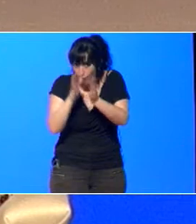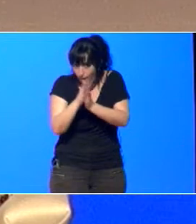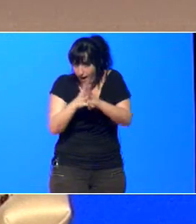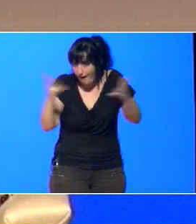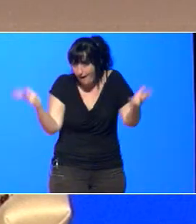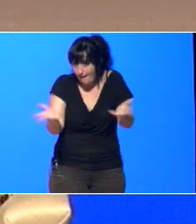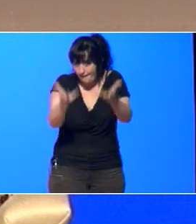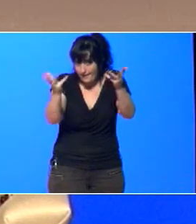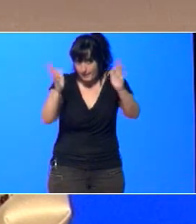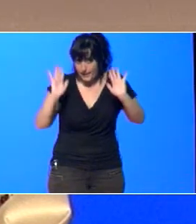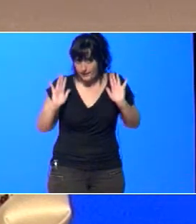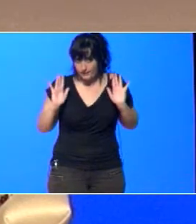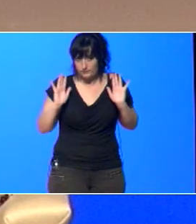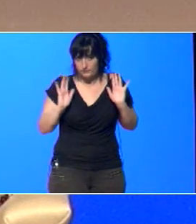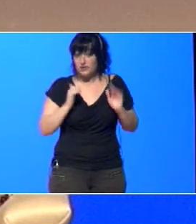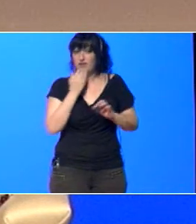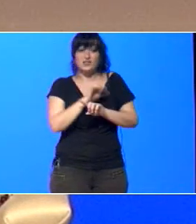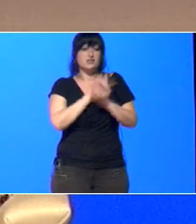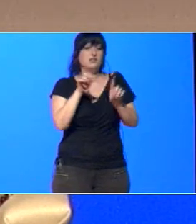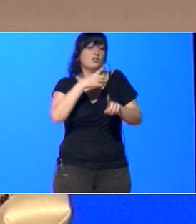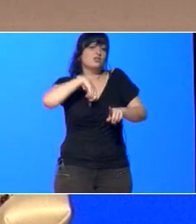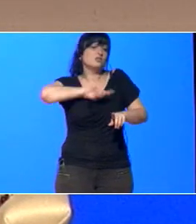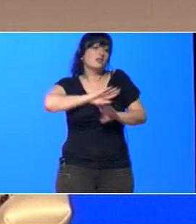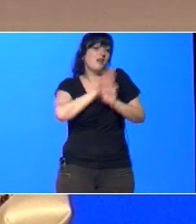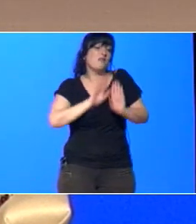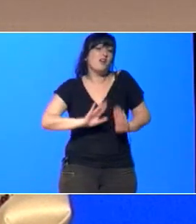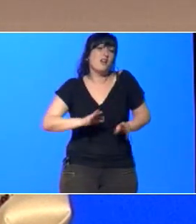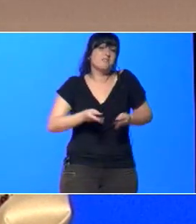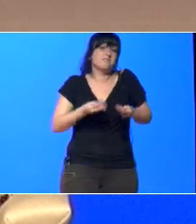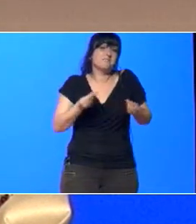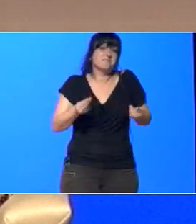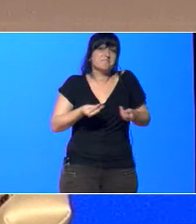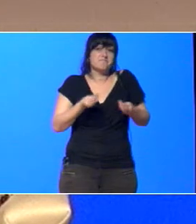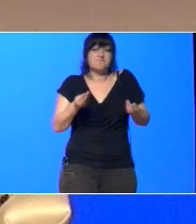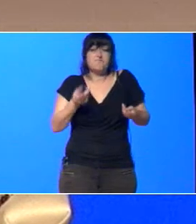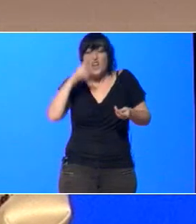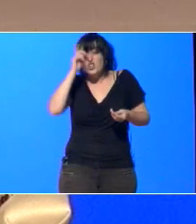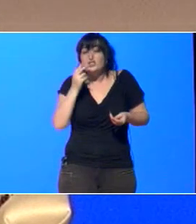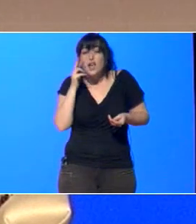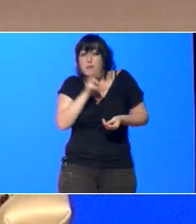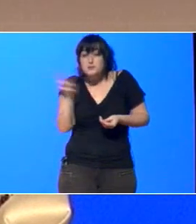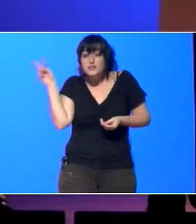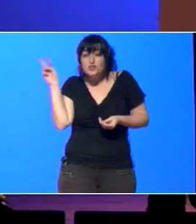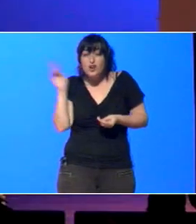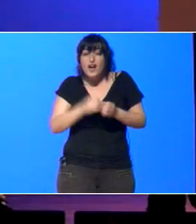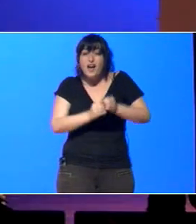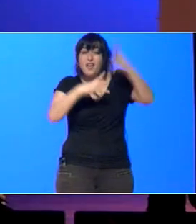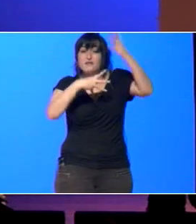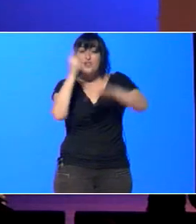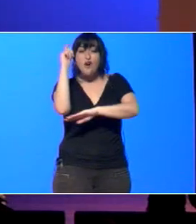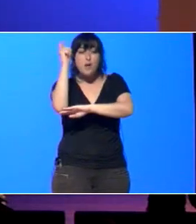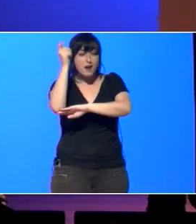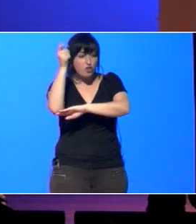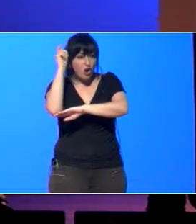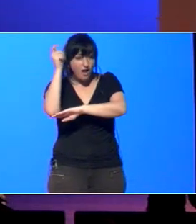ir de alguna manera. Si no, nos vamos a quedar un poco, yo creo, como no sé si habéis visto que el edificio Iberdrola de al lado tiene unos olivos